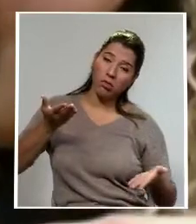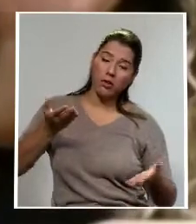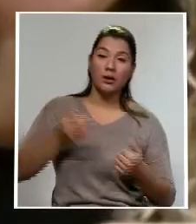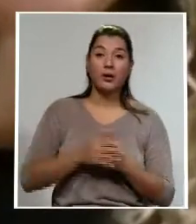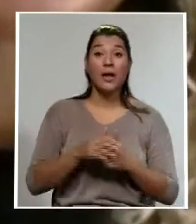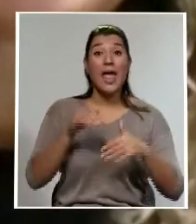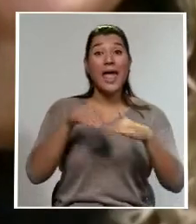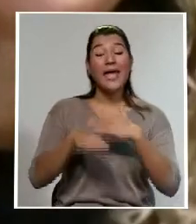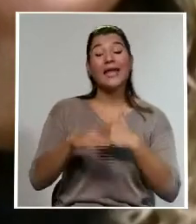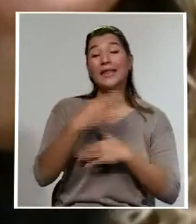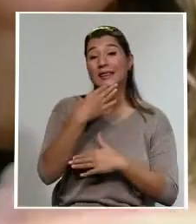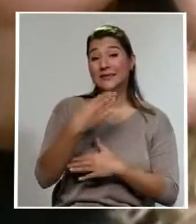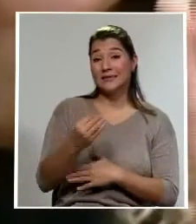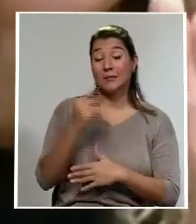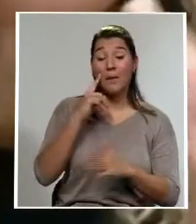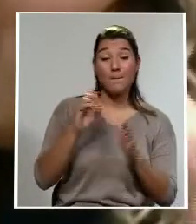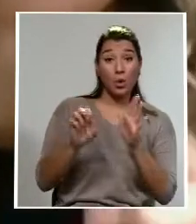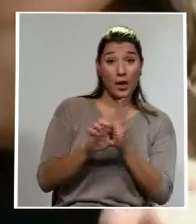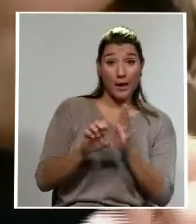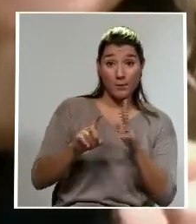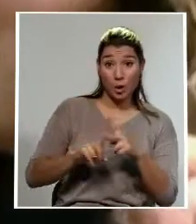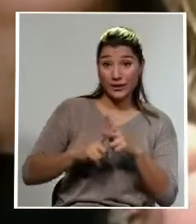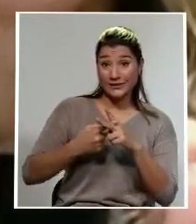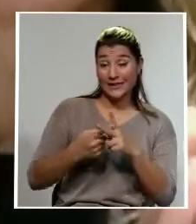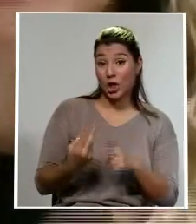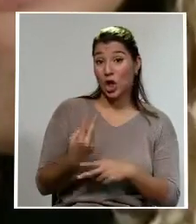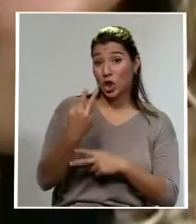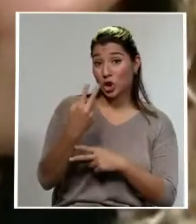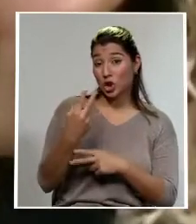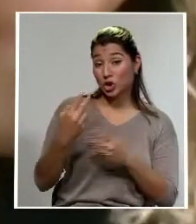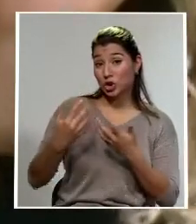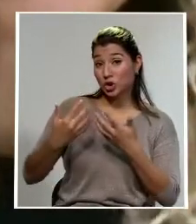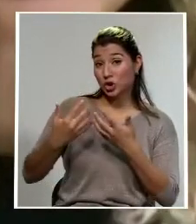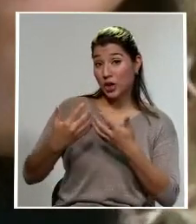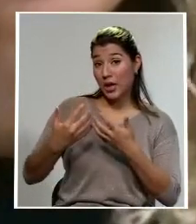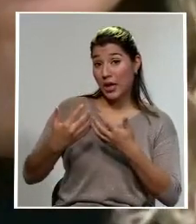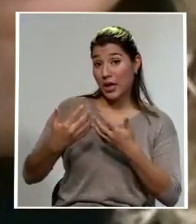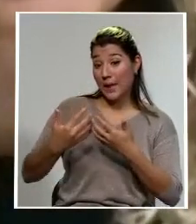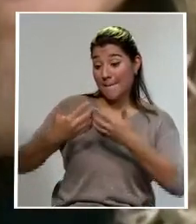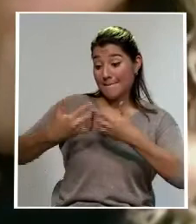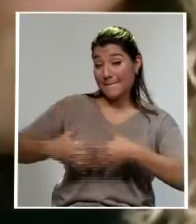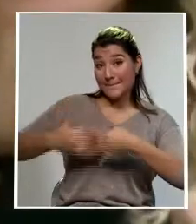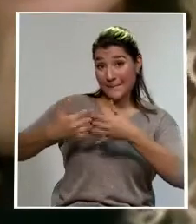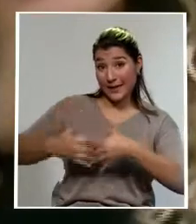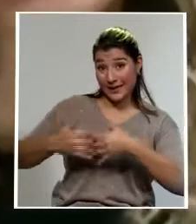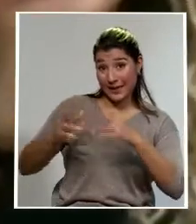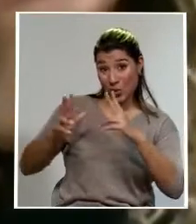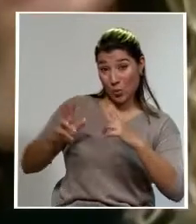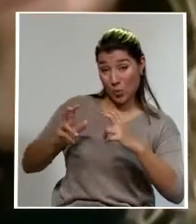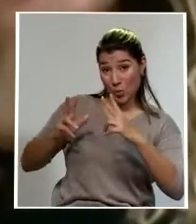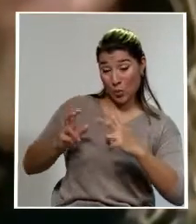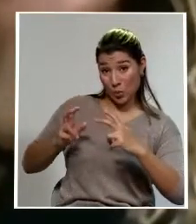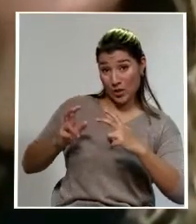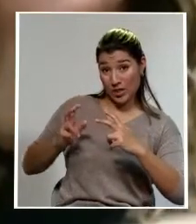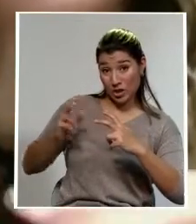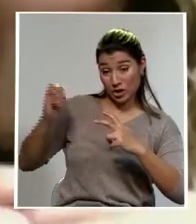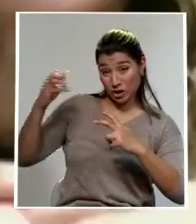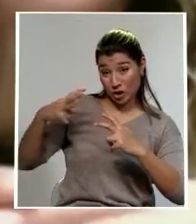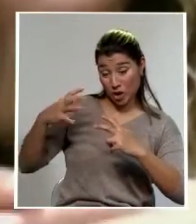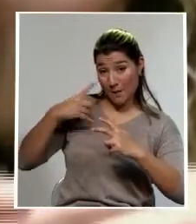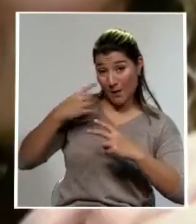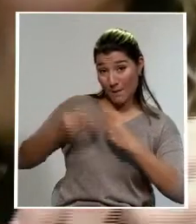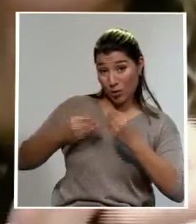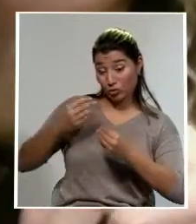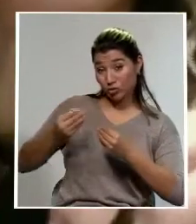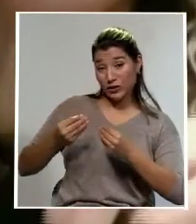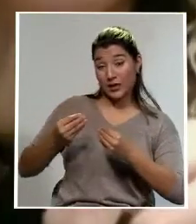por ejemplo, se inauguraron 2 plantas solares en dos distintas zonas francas